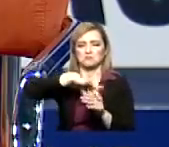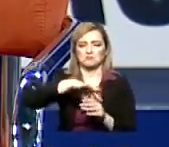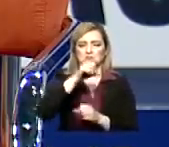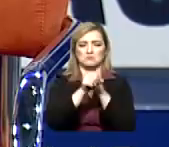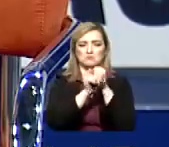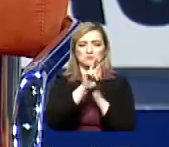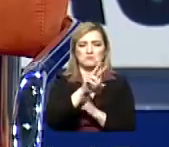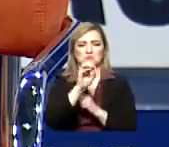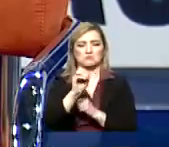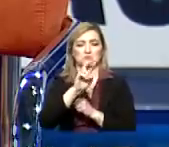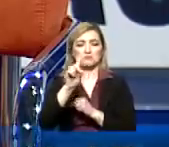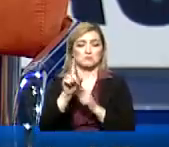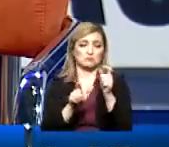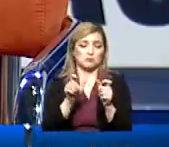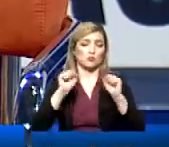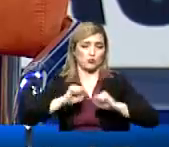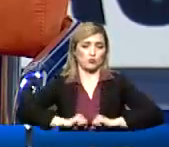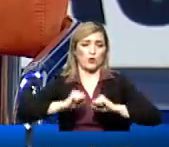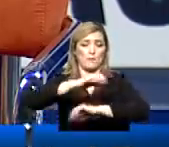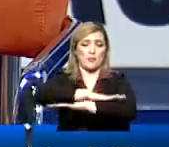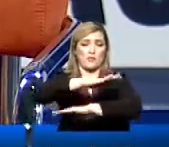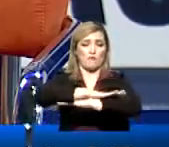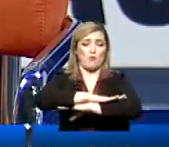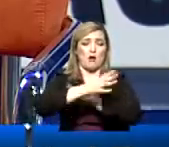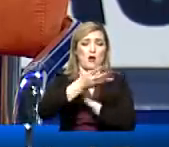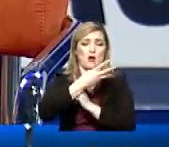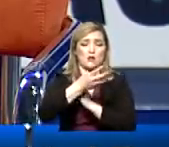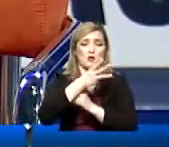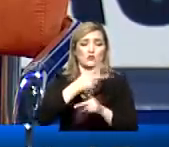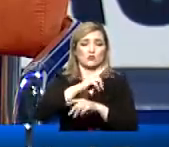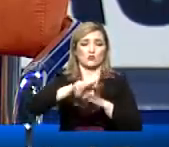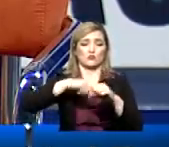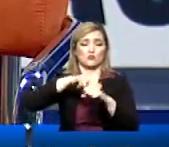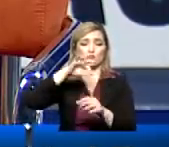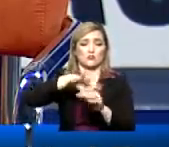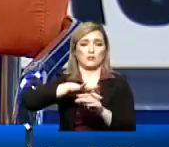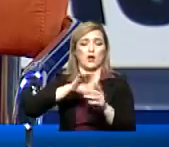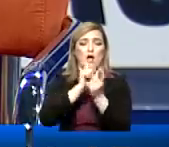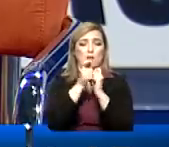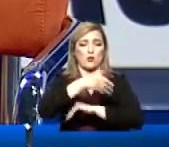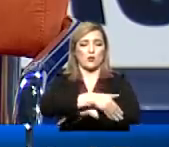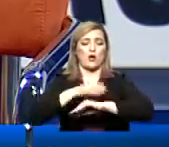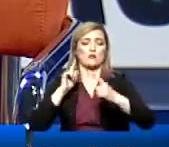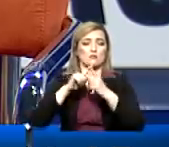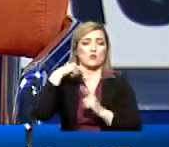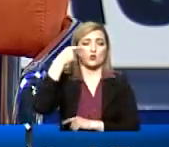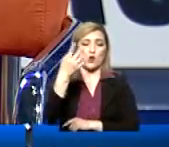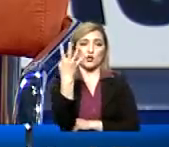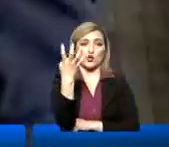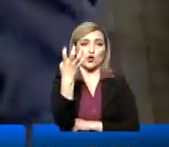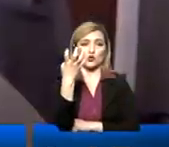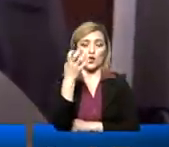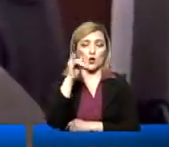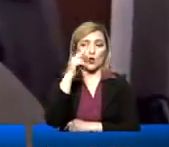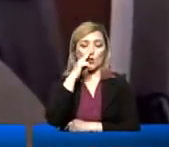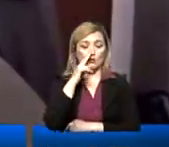ciudadanos podrán efectuar el cambio de domicilio a través de la plataforma virtual del Consejo Nacional Electoral hasta el próximo 14 de junio.